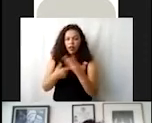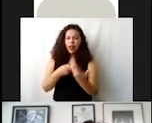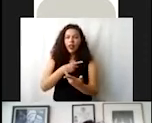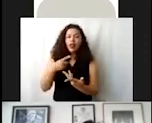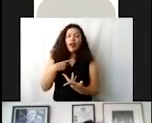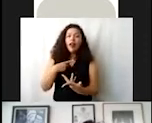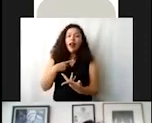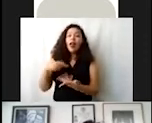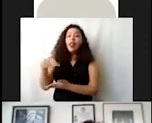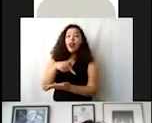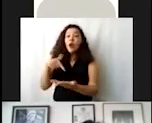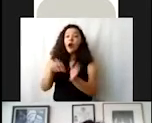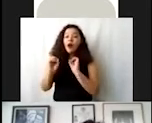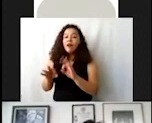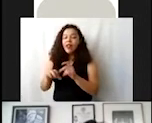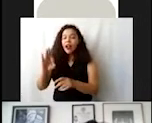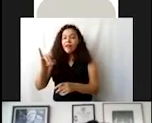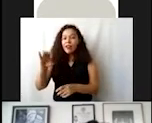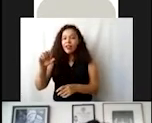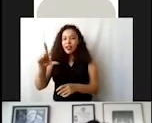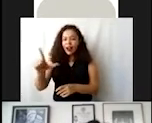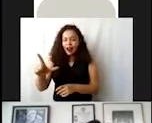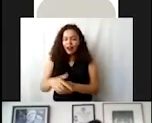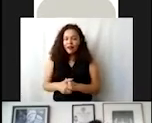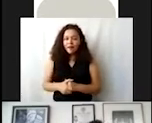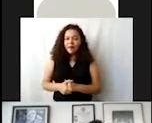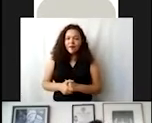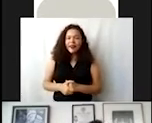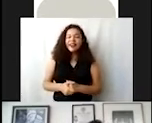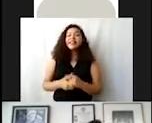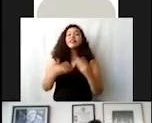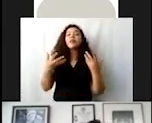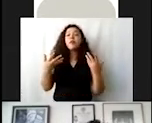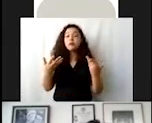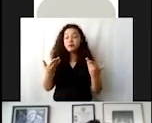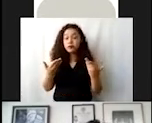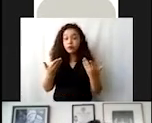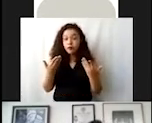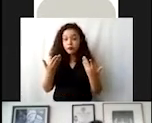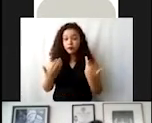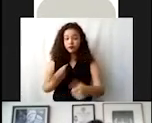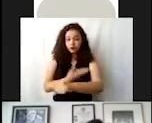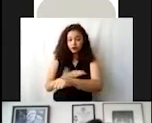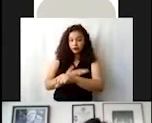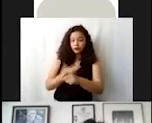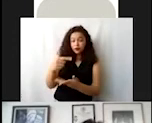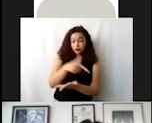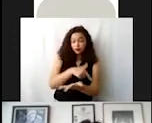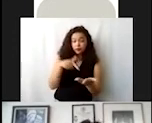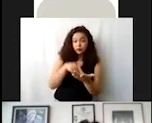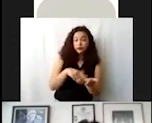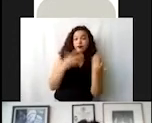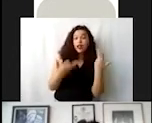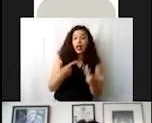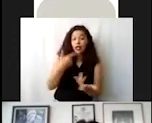fiscal. Fíjese. Entonces, pues ya uno de los requisitos que debe de cumplir el domicilio, pues es que haya contabilidad